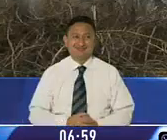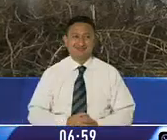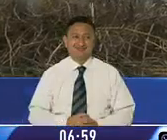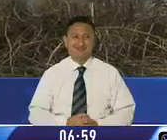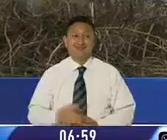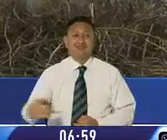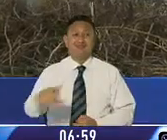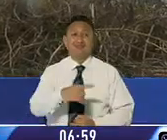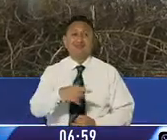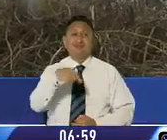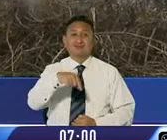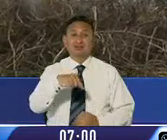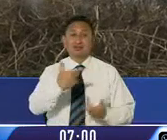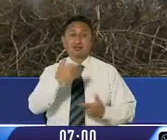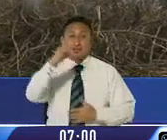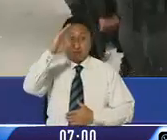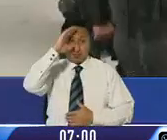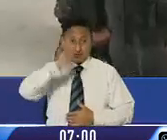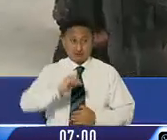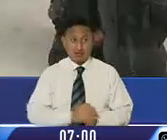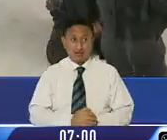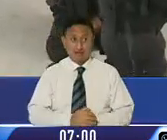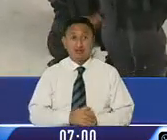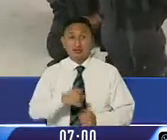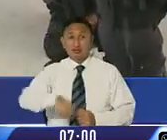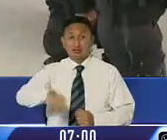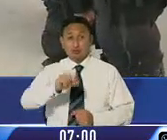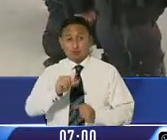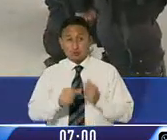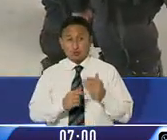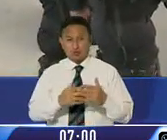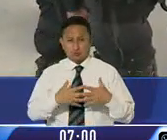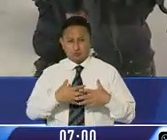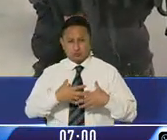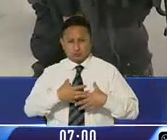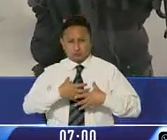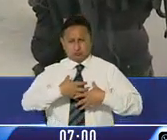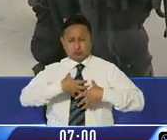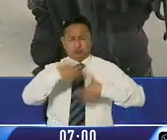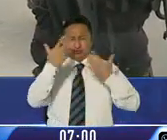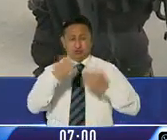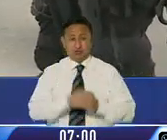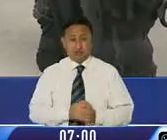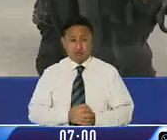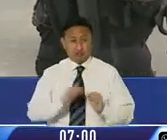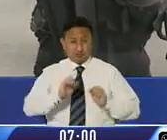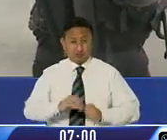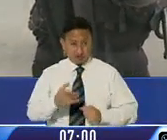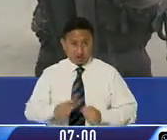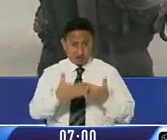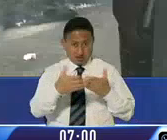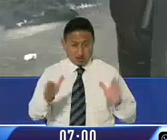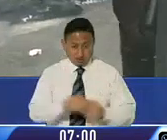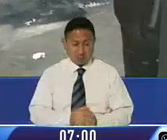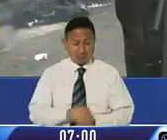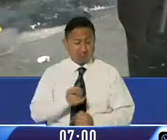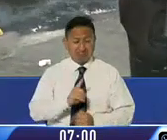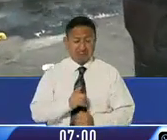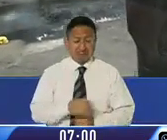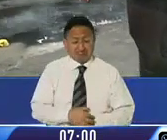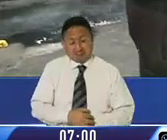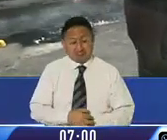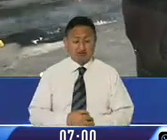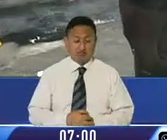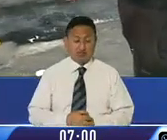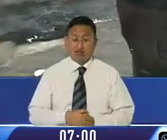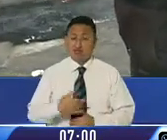de mantenimiento del orden. Por momentos los ánimos subían de tono. A los manifestantes no les agradaba la idea de habilitar la circulación. Todo porque